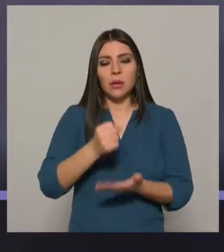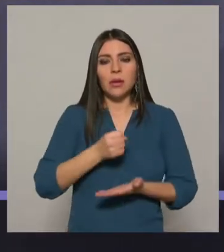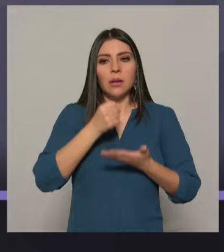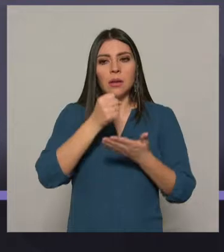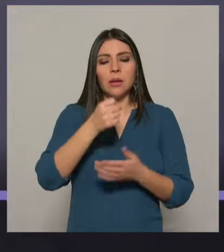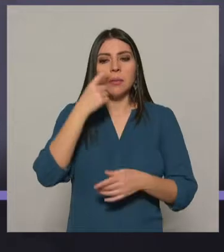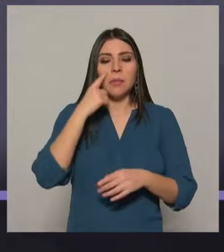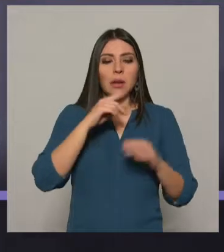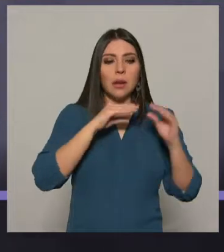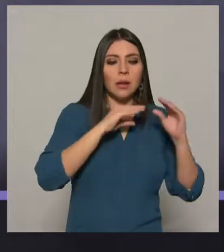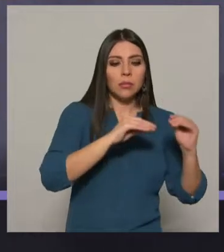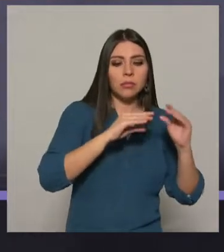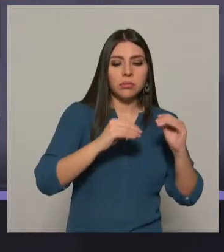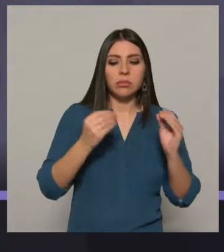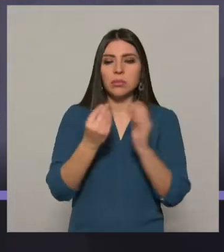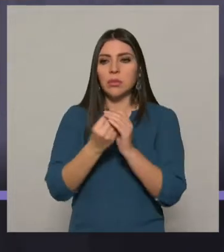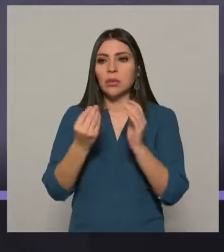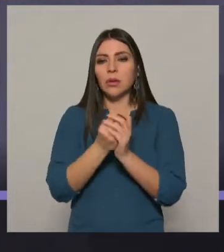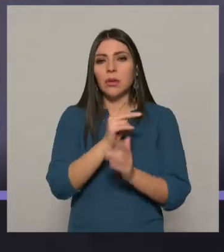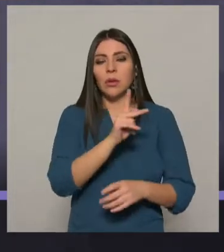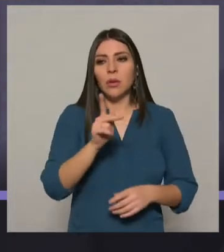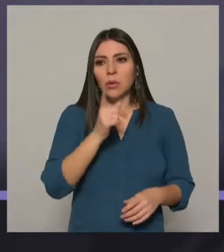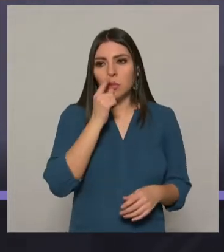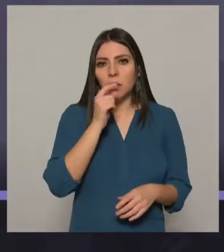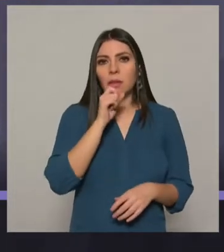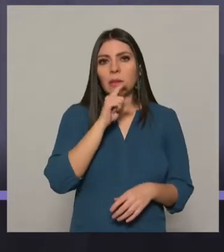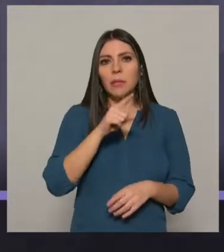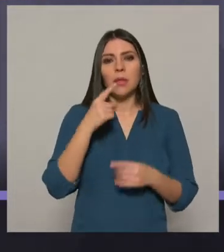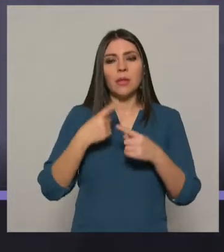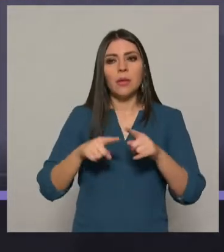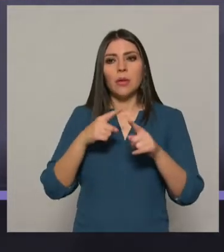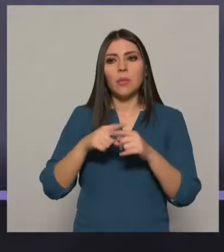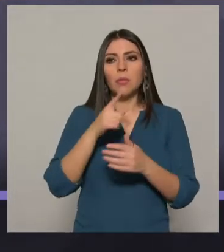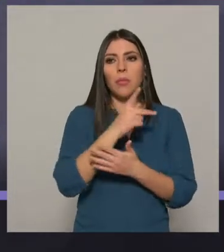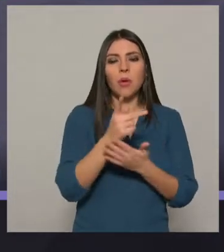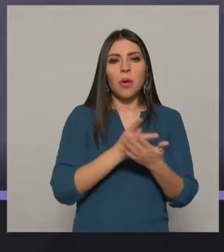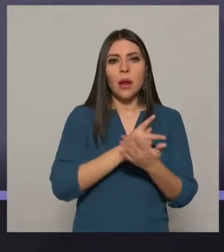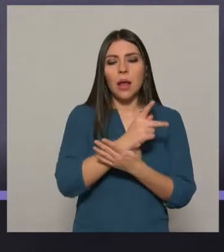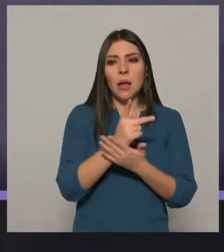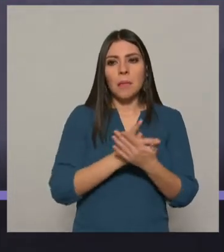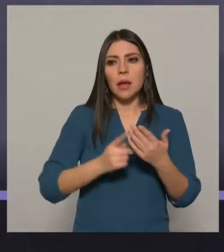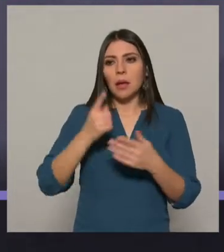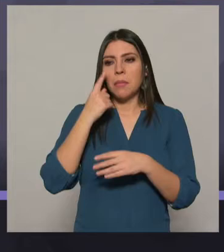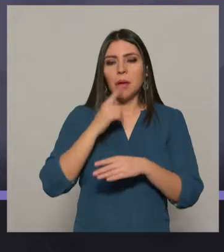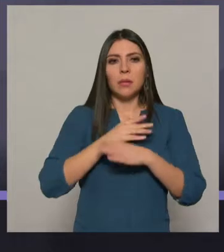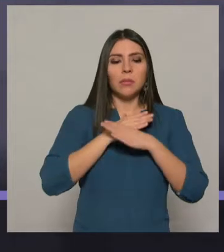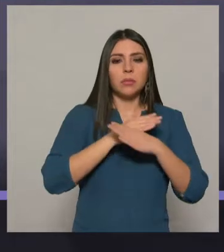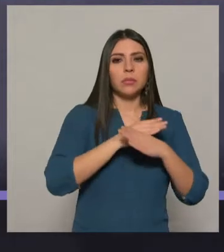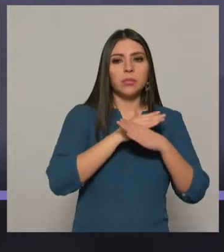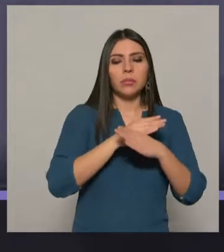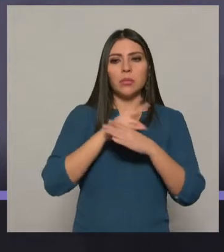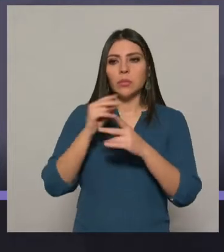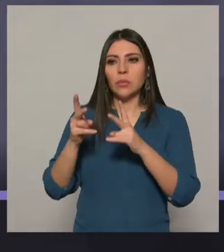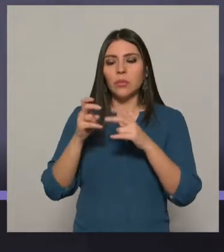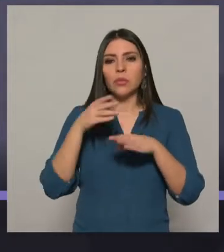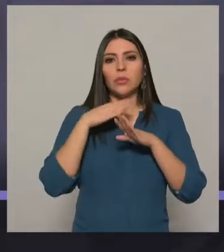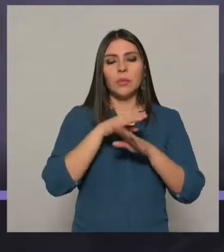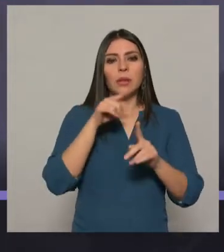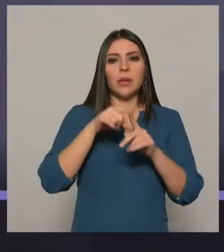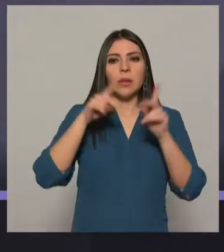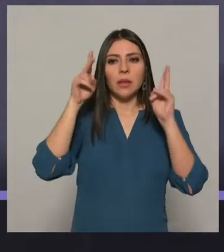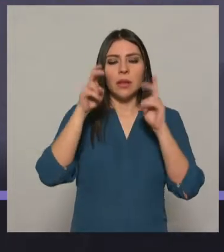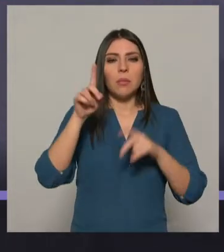de la capacitación, la formación y sobre todo programas que generen acciones de prevención del delito en materia de género,